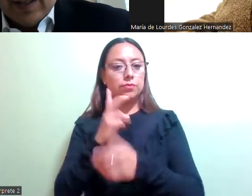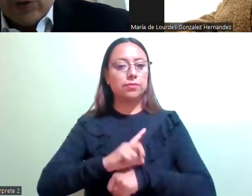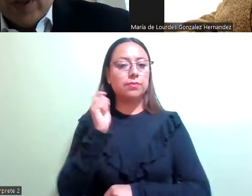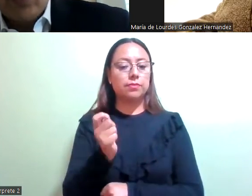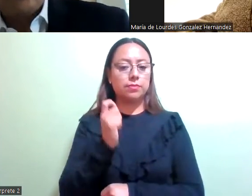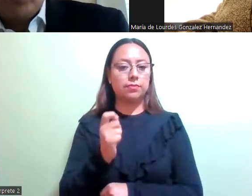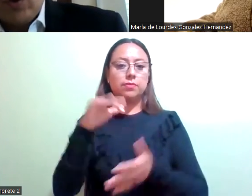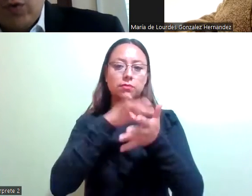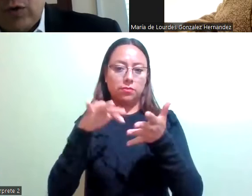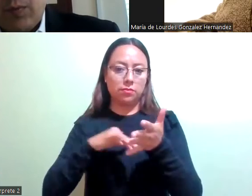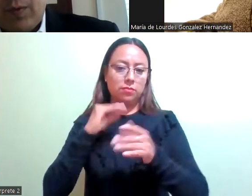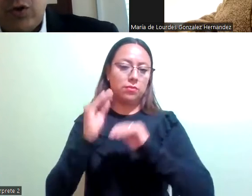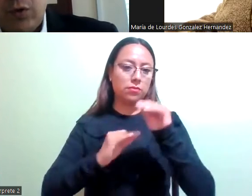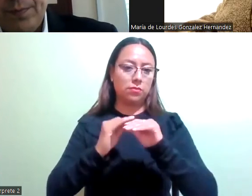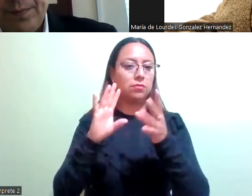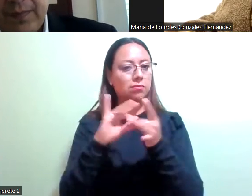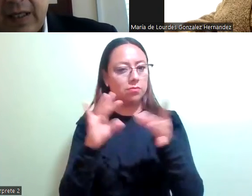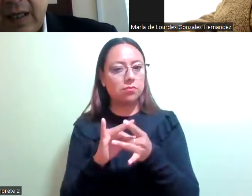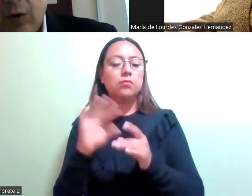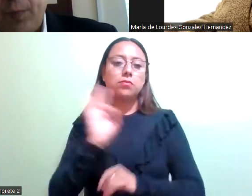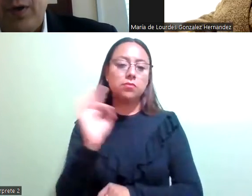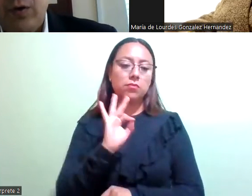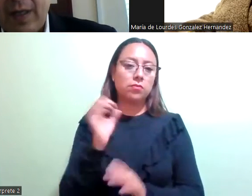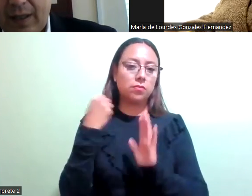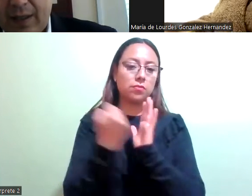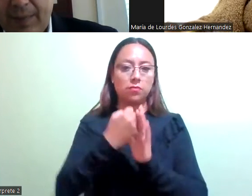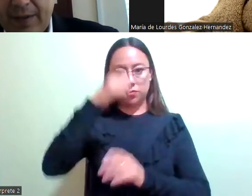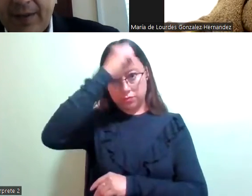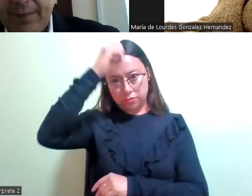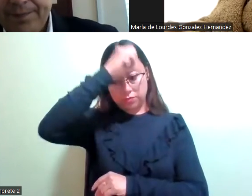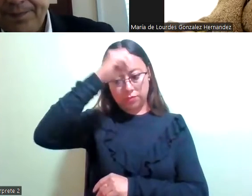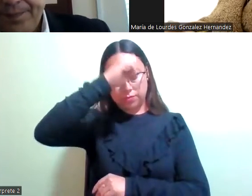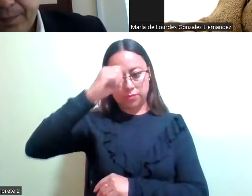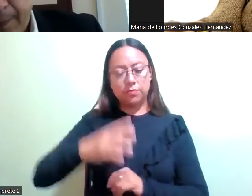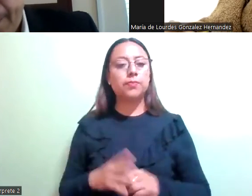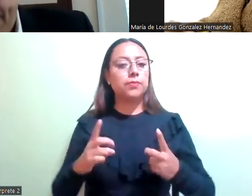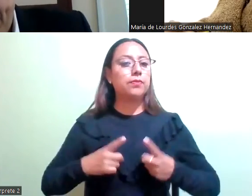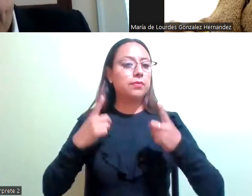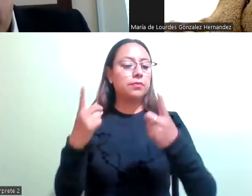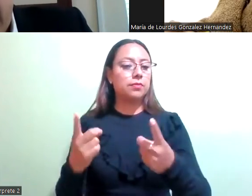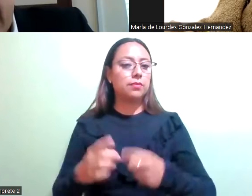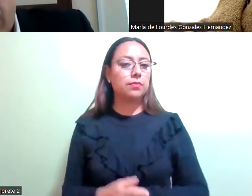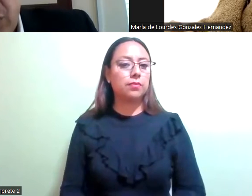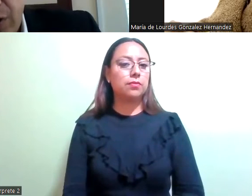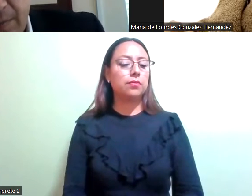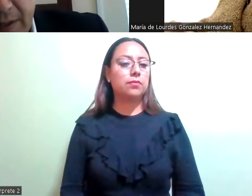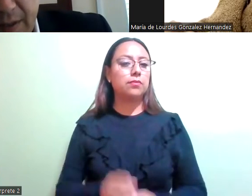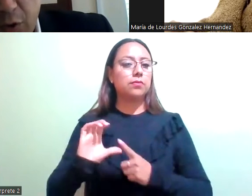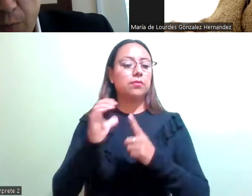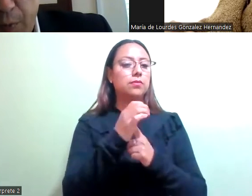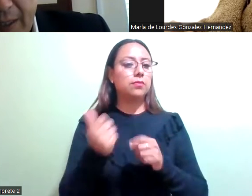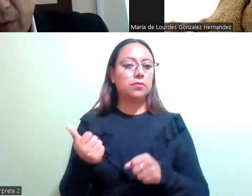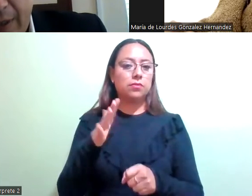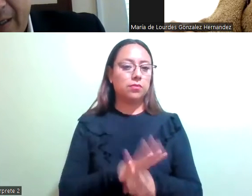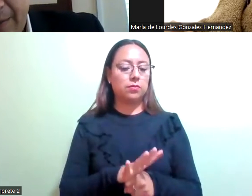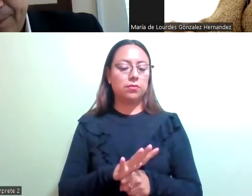es la lectura, discusión y en su caso aprobación de la opinión que emite la Comisión de